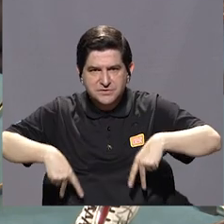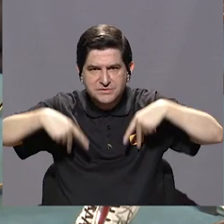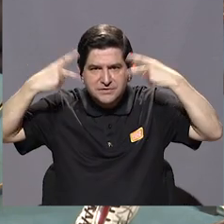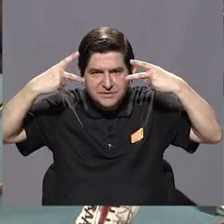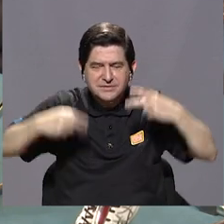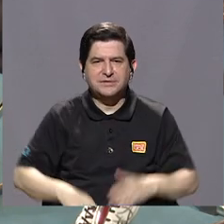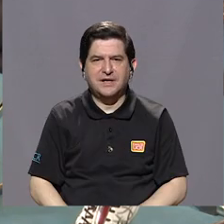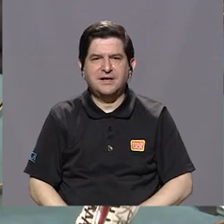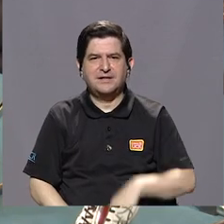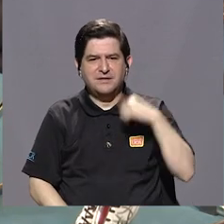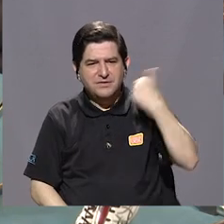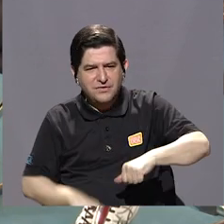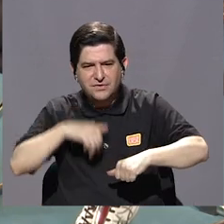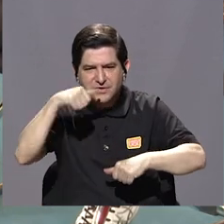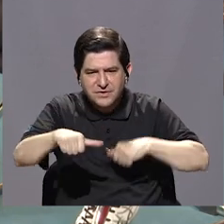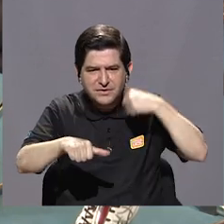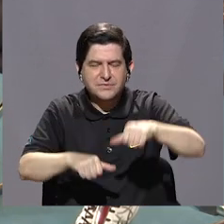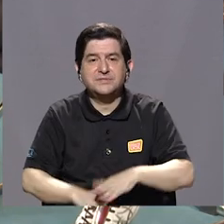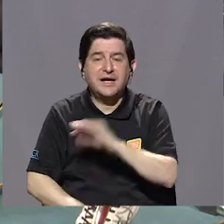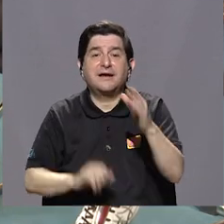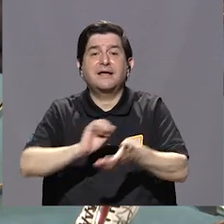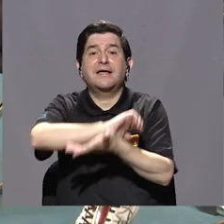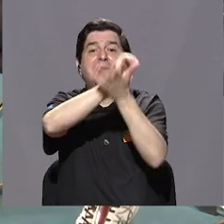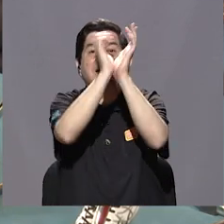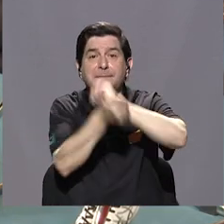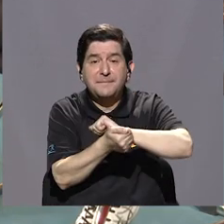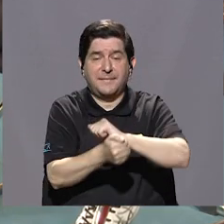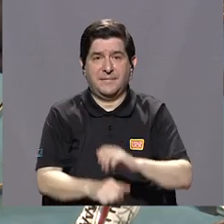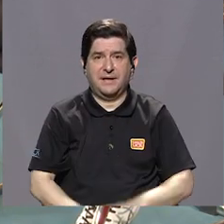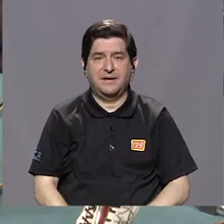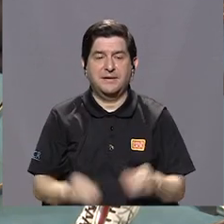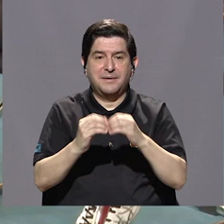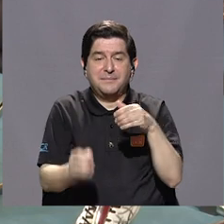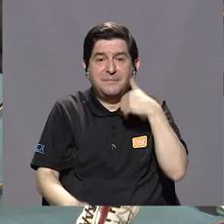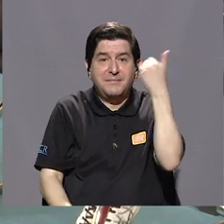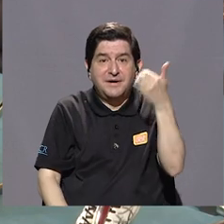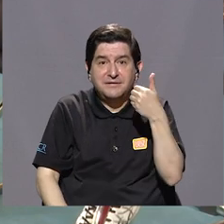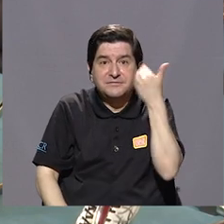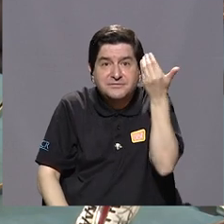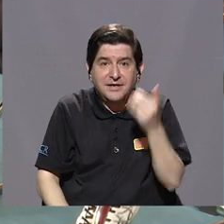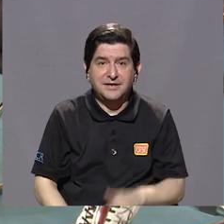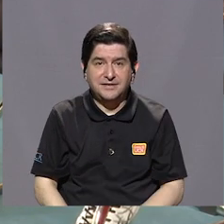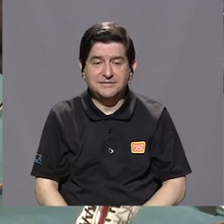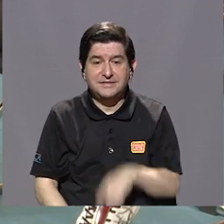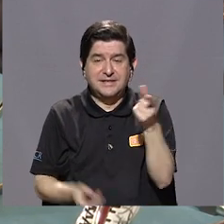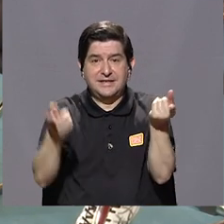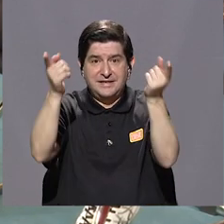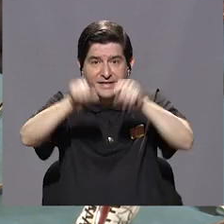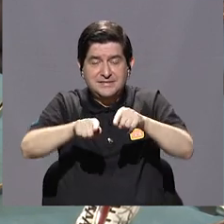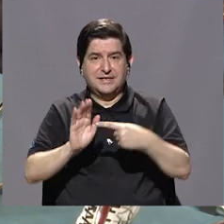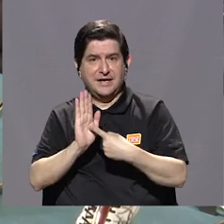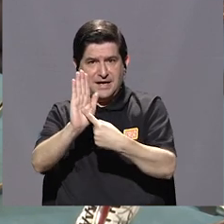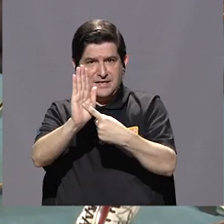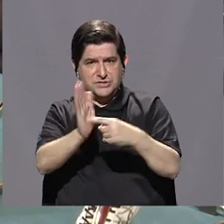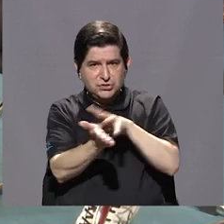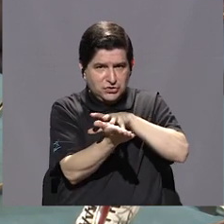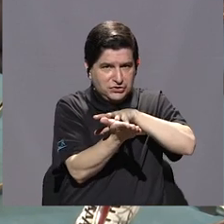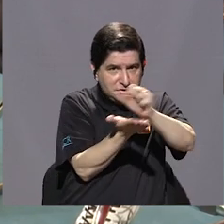y lidiar con ello y cambiarlo. Entonces es más fácil señalar, destruir,